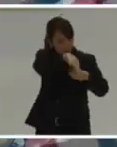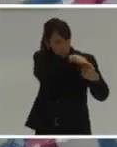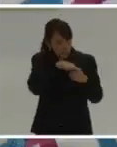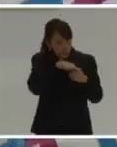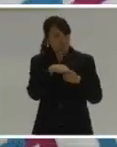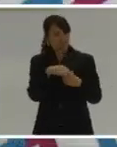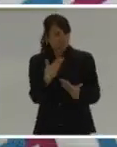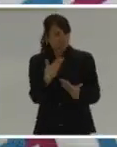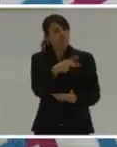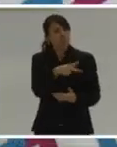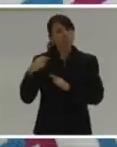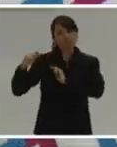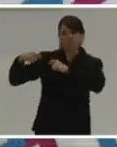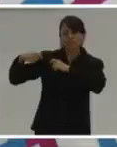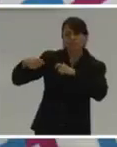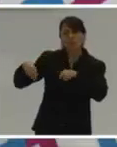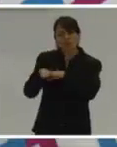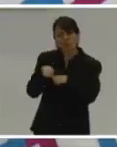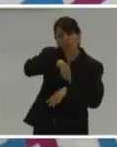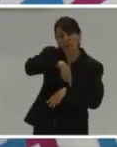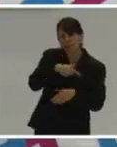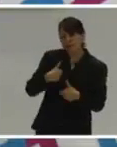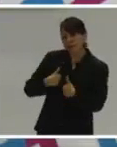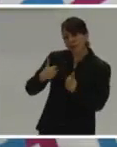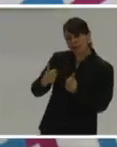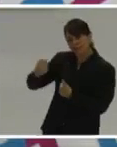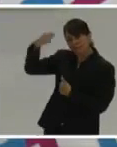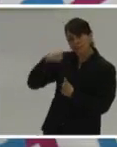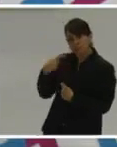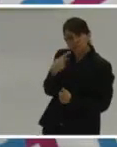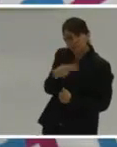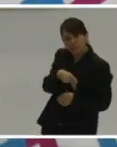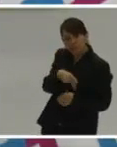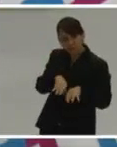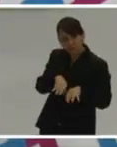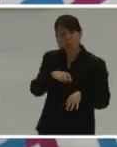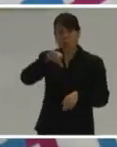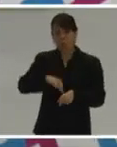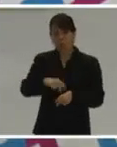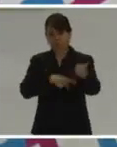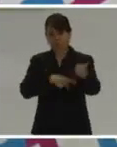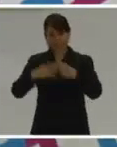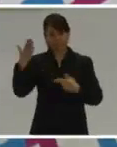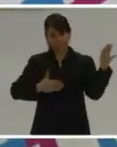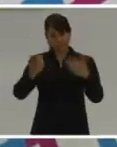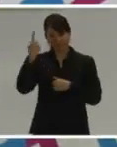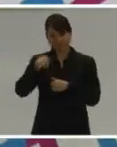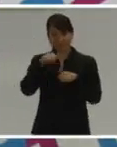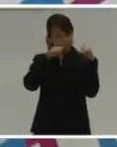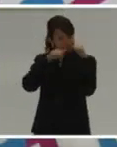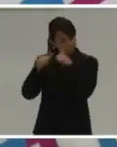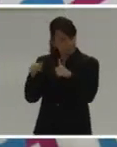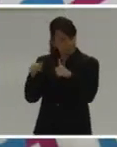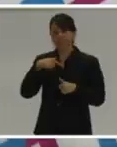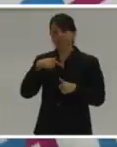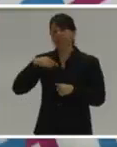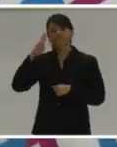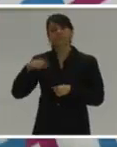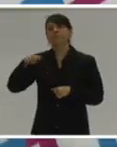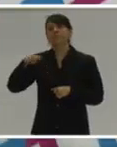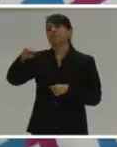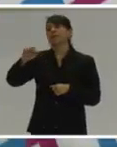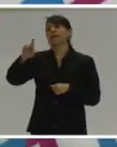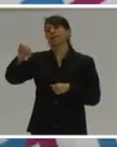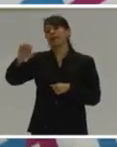hoy estamos reunidos justamente para escuchar la conferencia de la maestra María Eugenia Choque Quispe, de la que